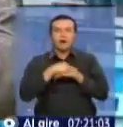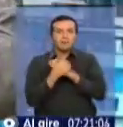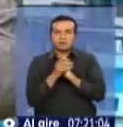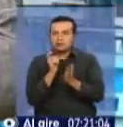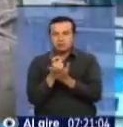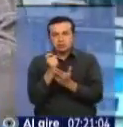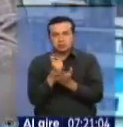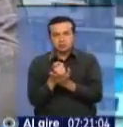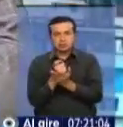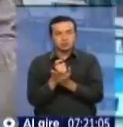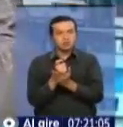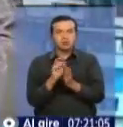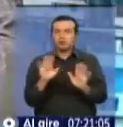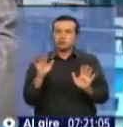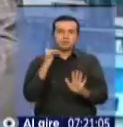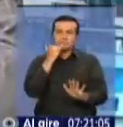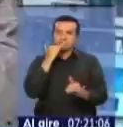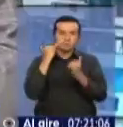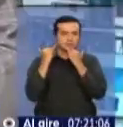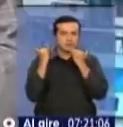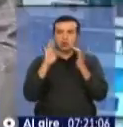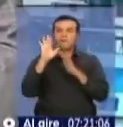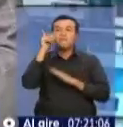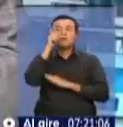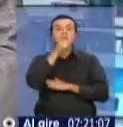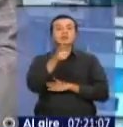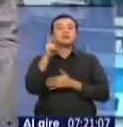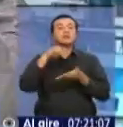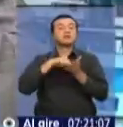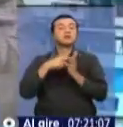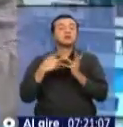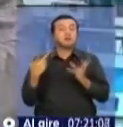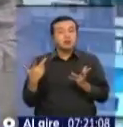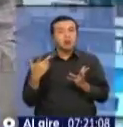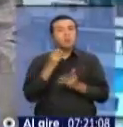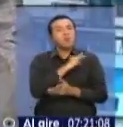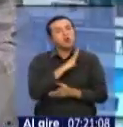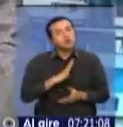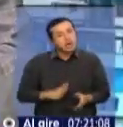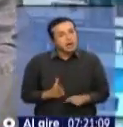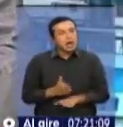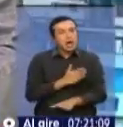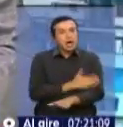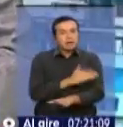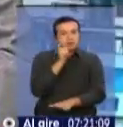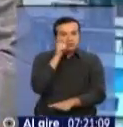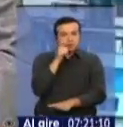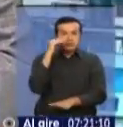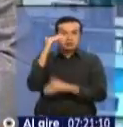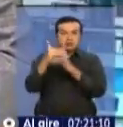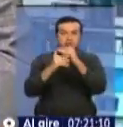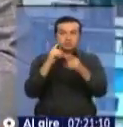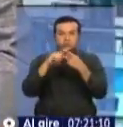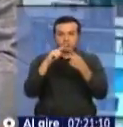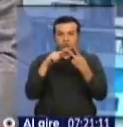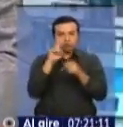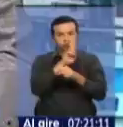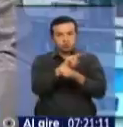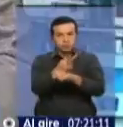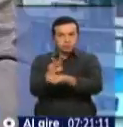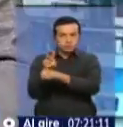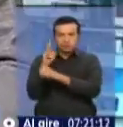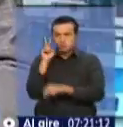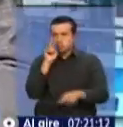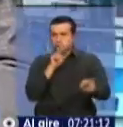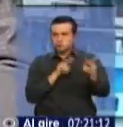chantaje. Eso está vetado. La fiscalización debe comenzar por la prevención, luego seguir por la supervisión